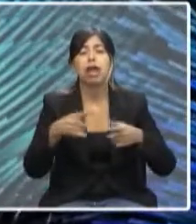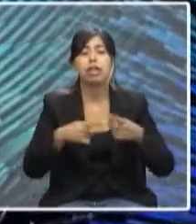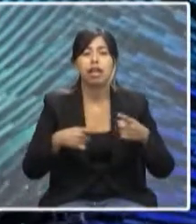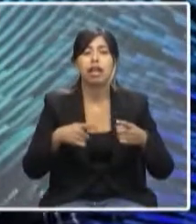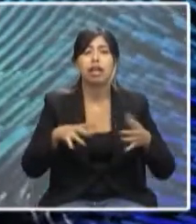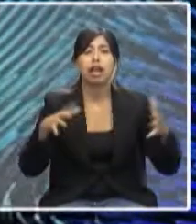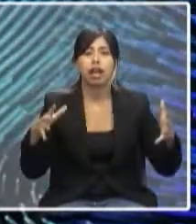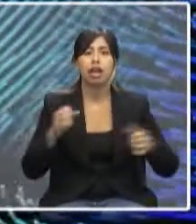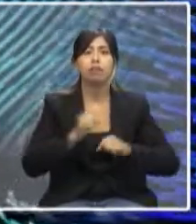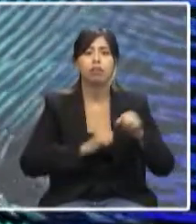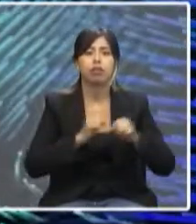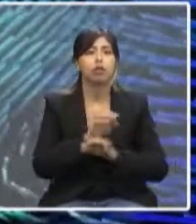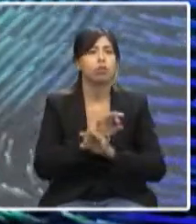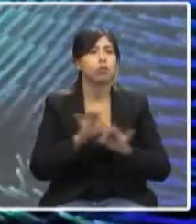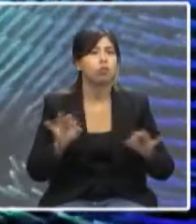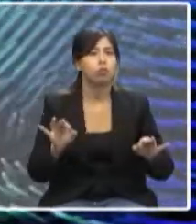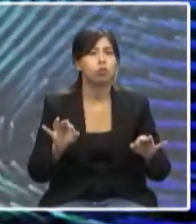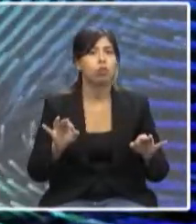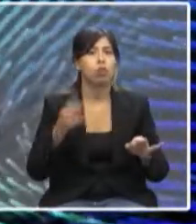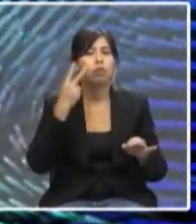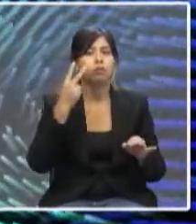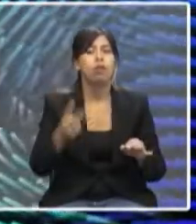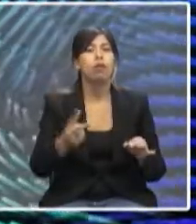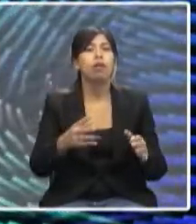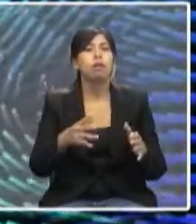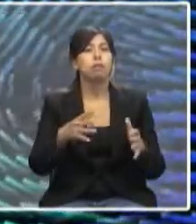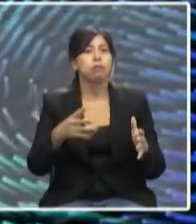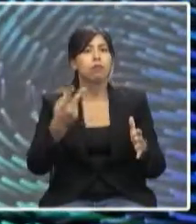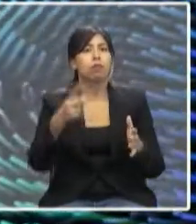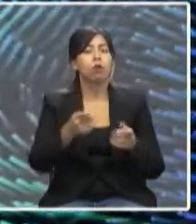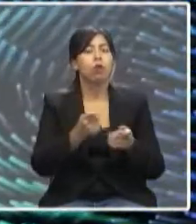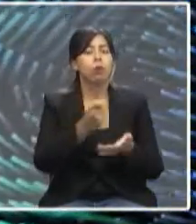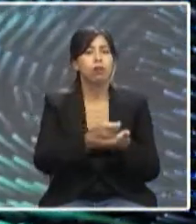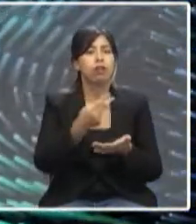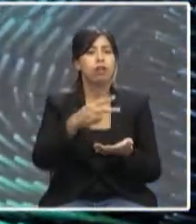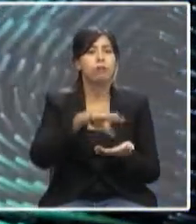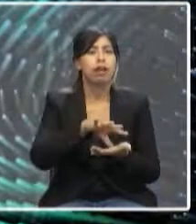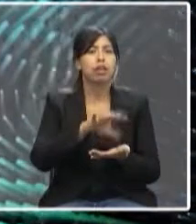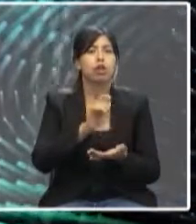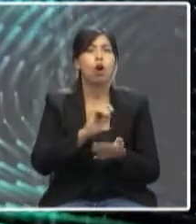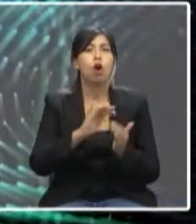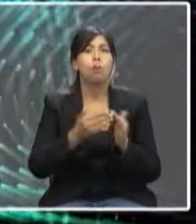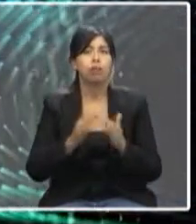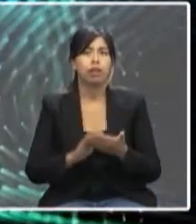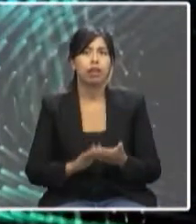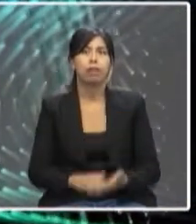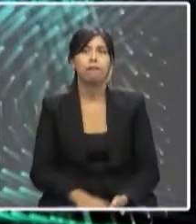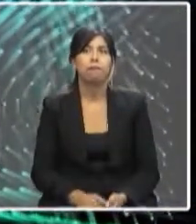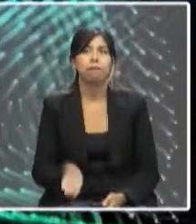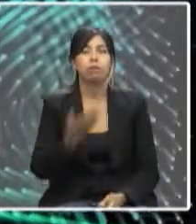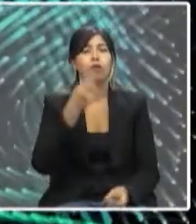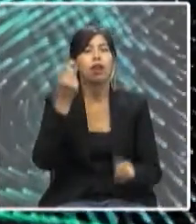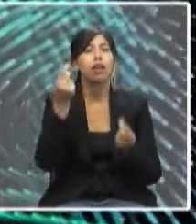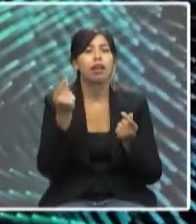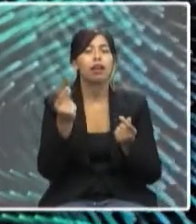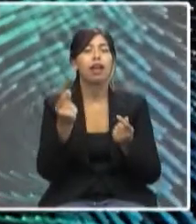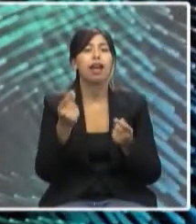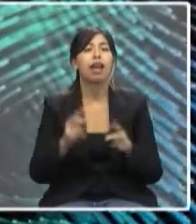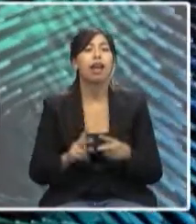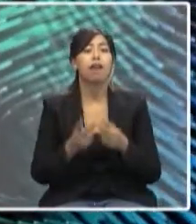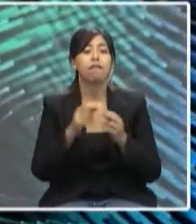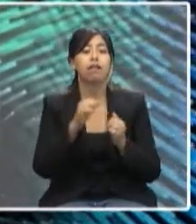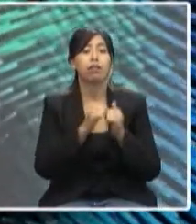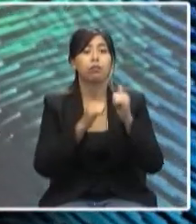venta gubernamental a los mayores compradores de sus países y sus comunidades. Hemos creado infraestructura digital para